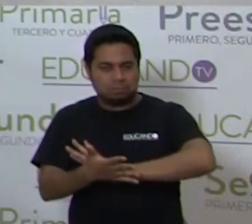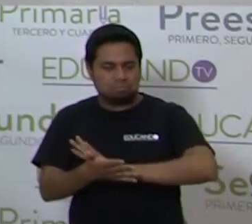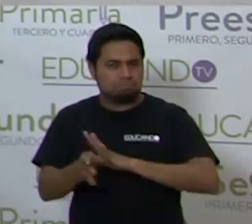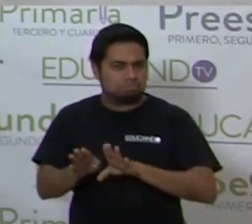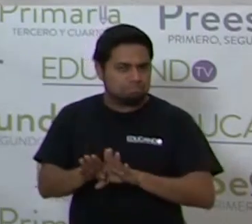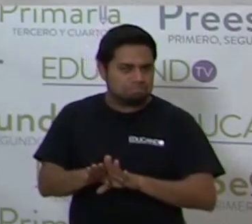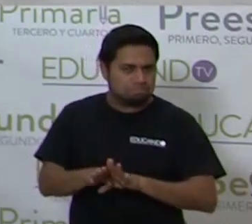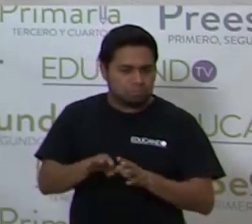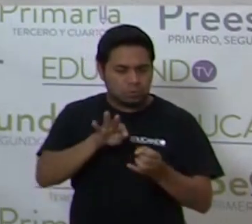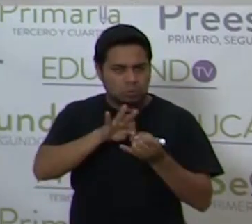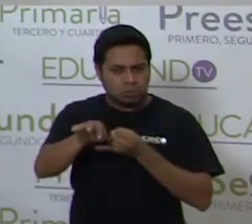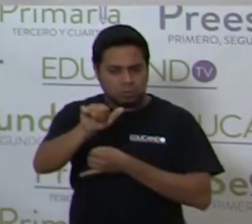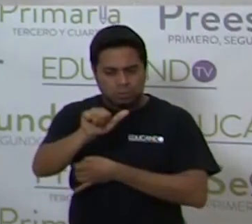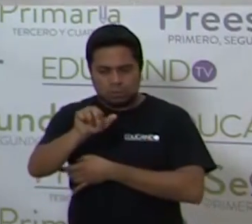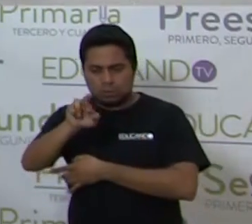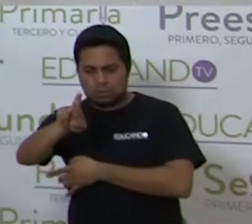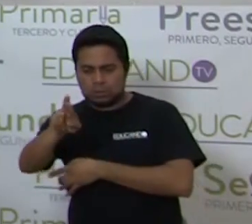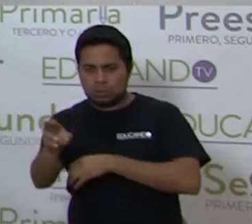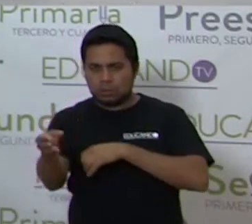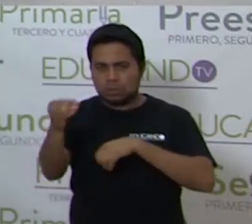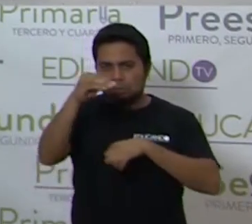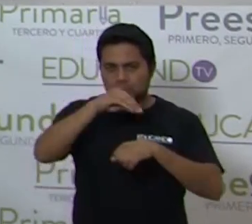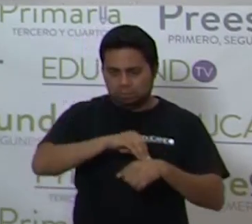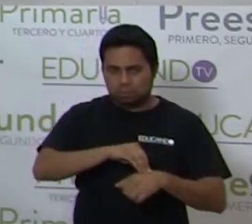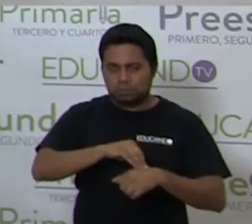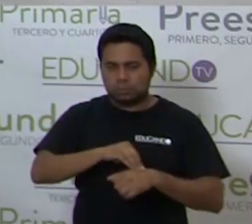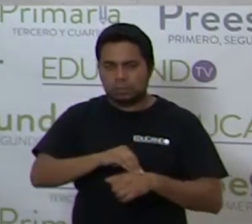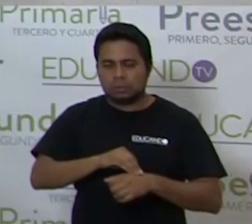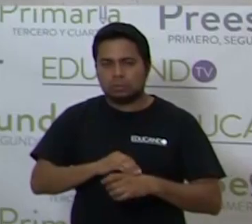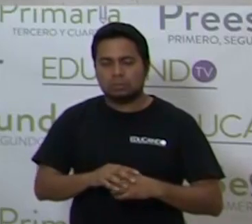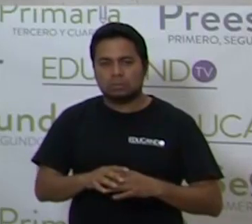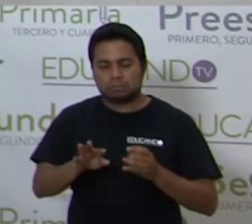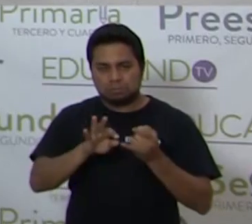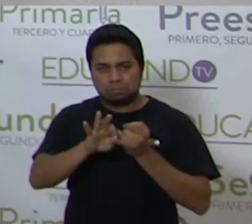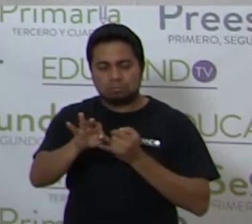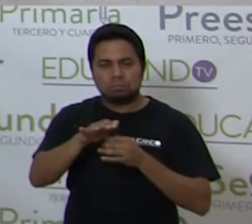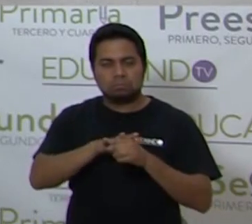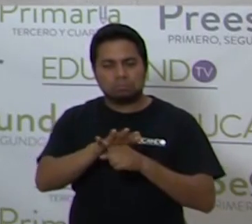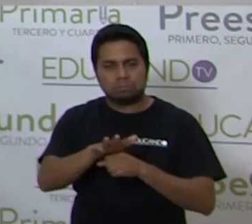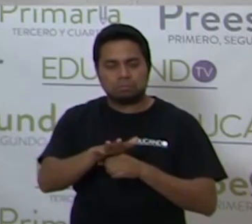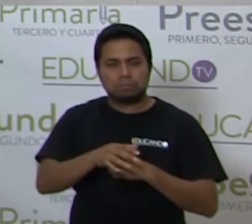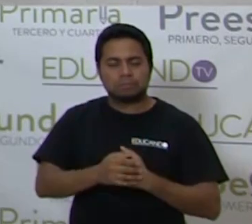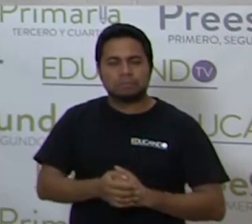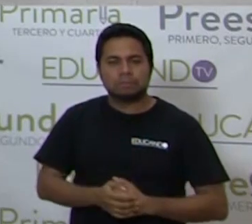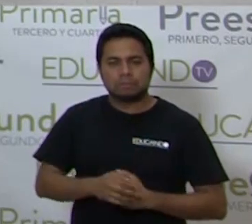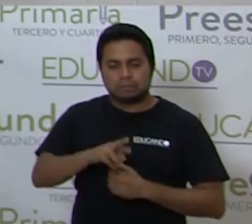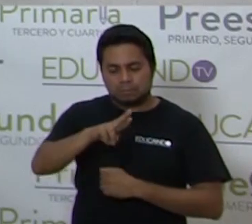Bien. Sería, por último,